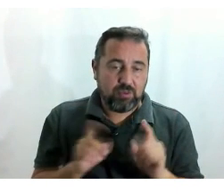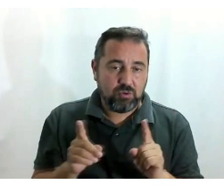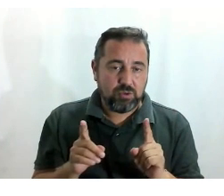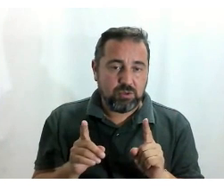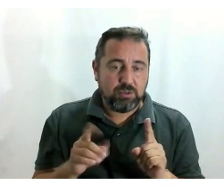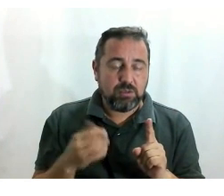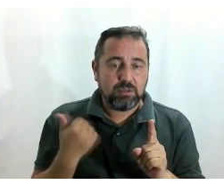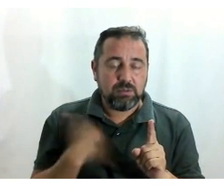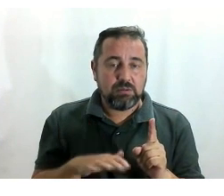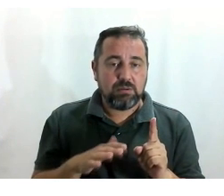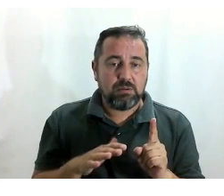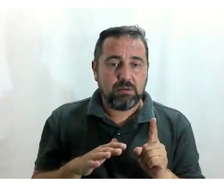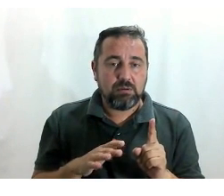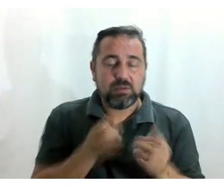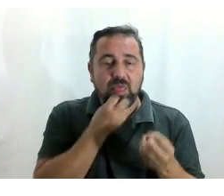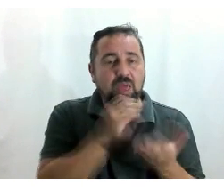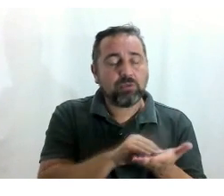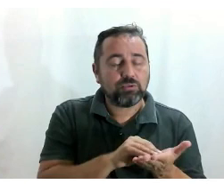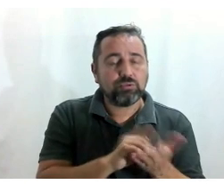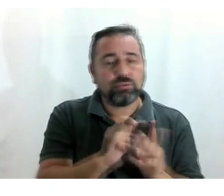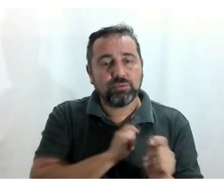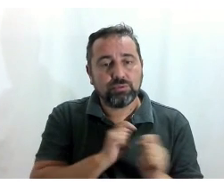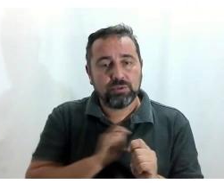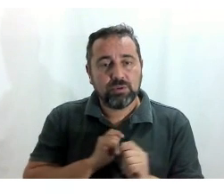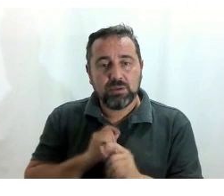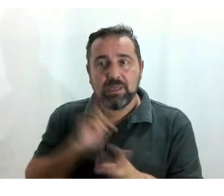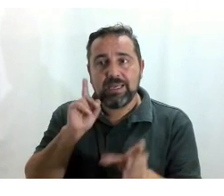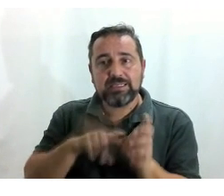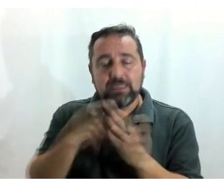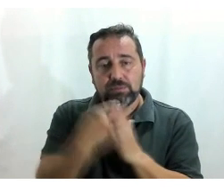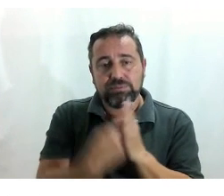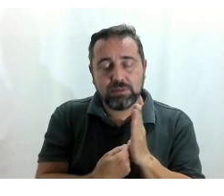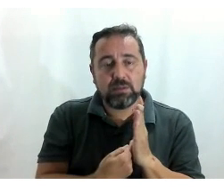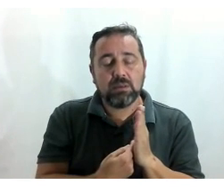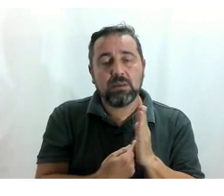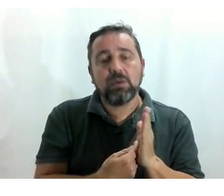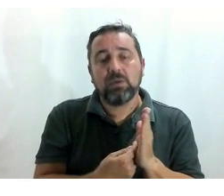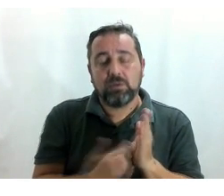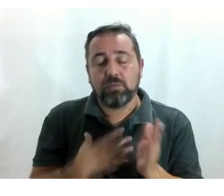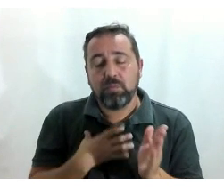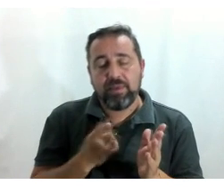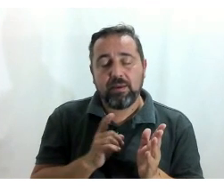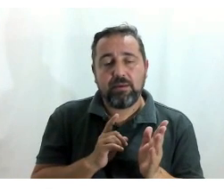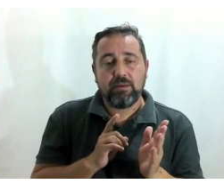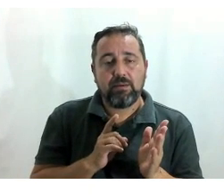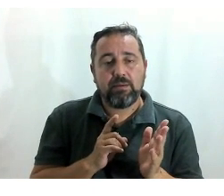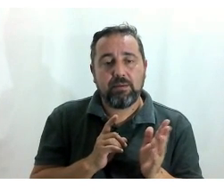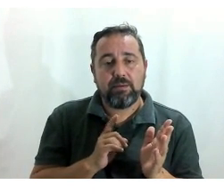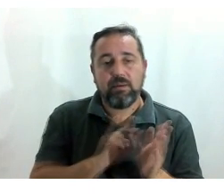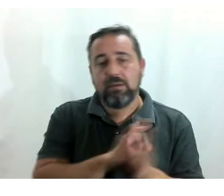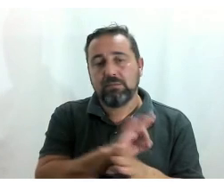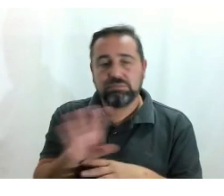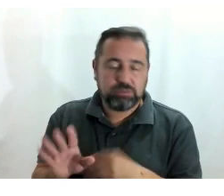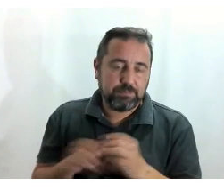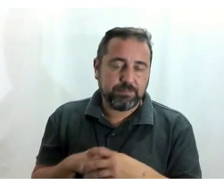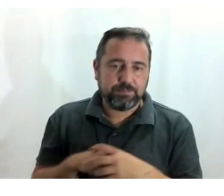han recibido los datos de los inscritos, se les puede